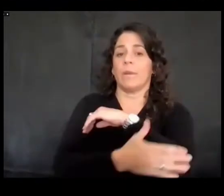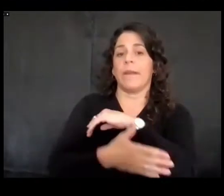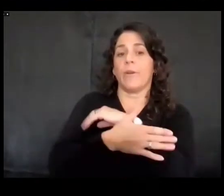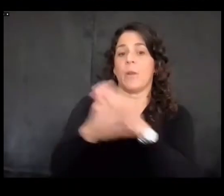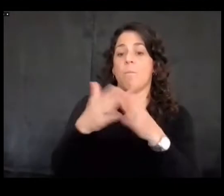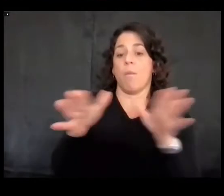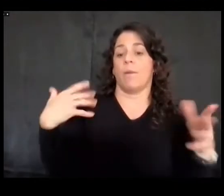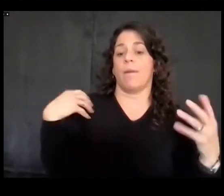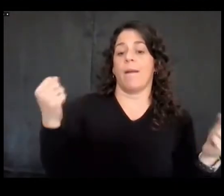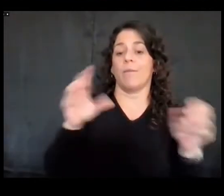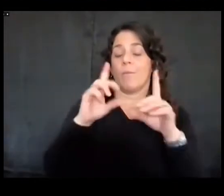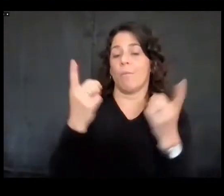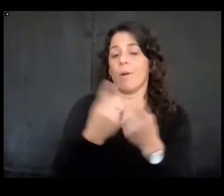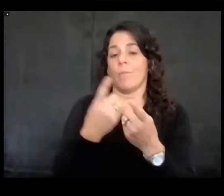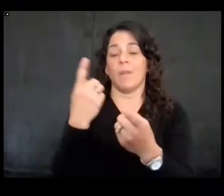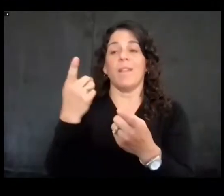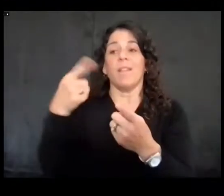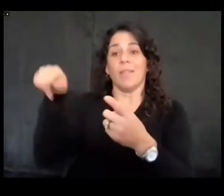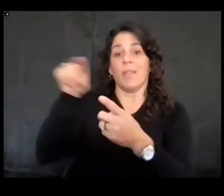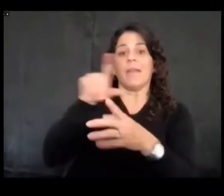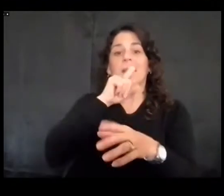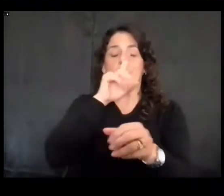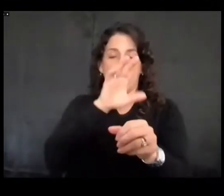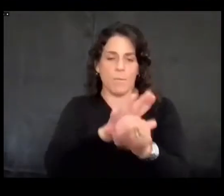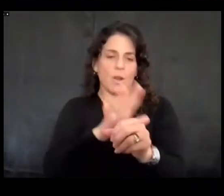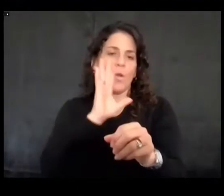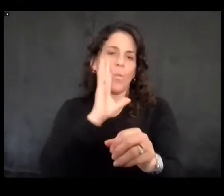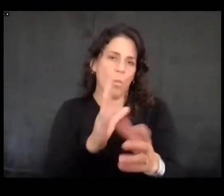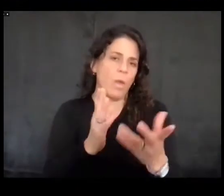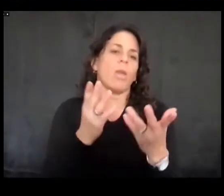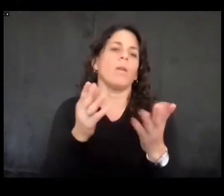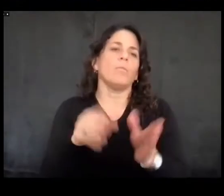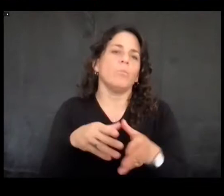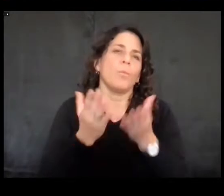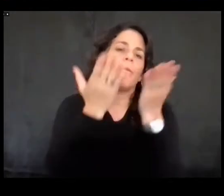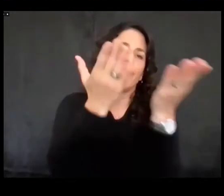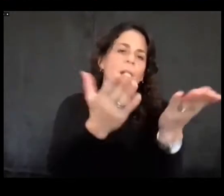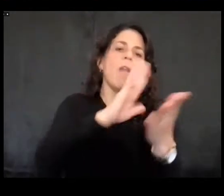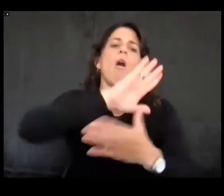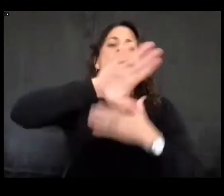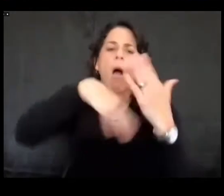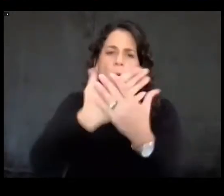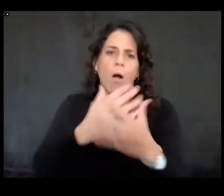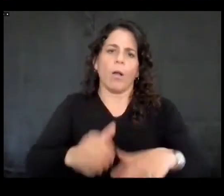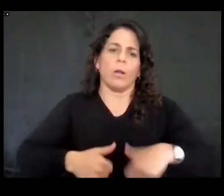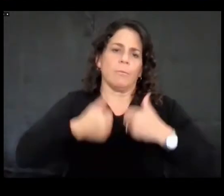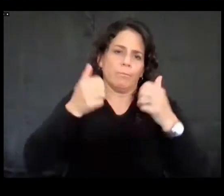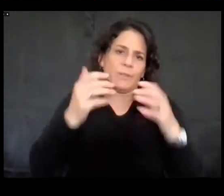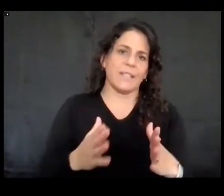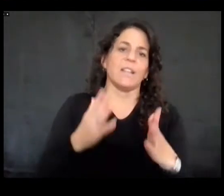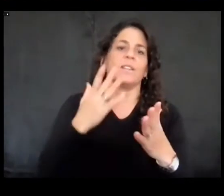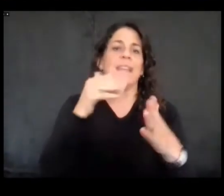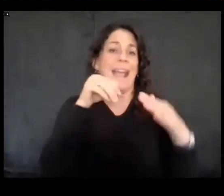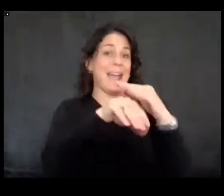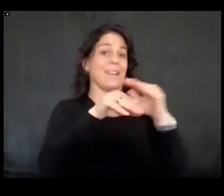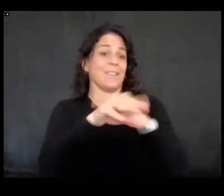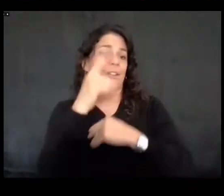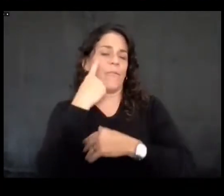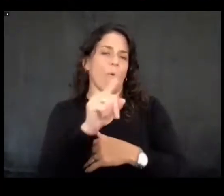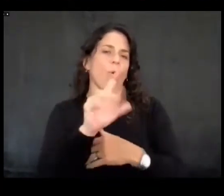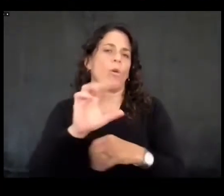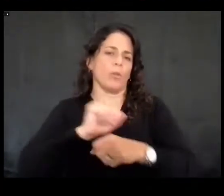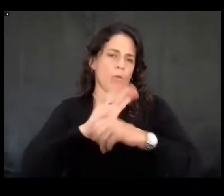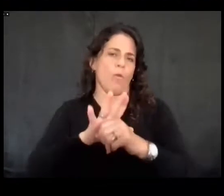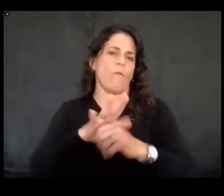color y estamos comprometidos aquí en el contado de trabajar para que todos los residentes tengan acceso a la